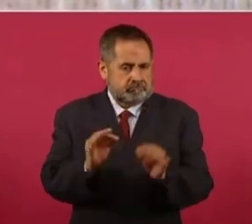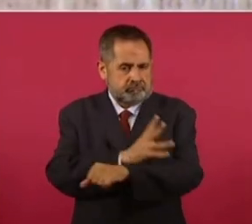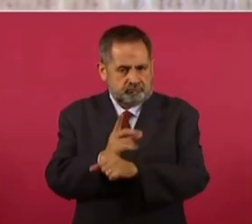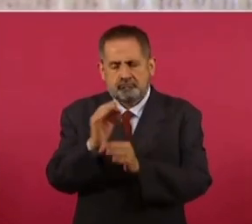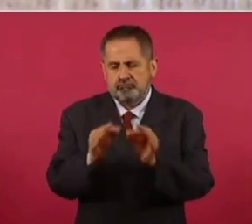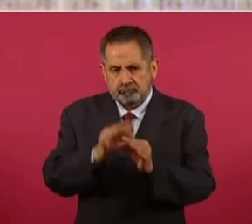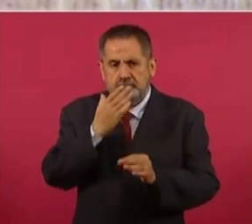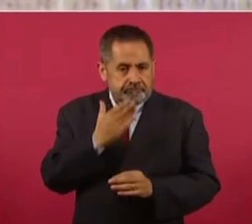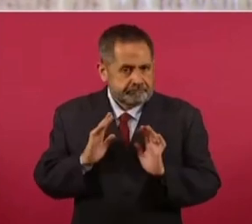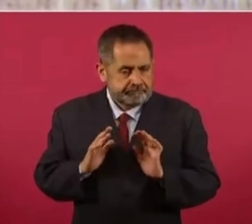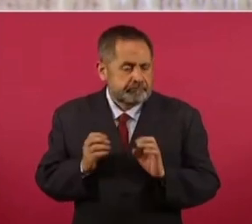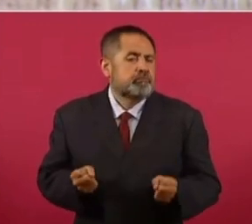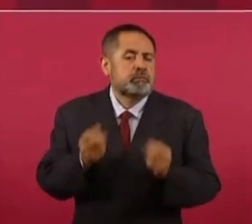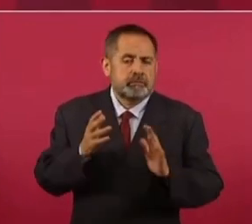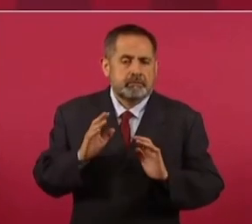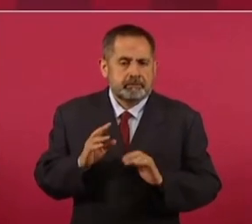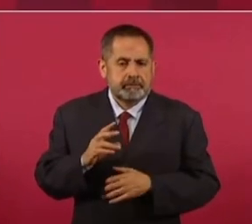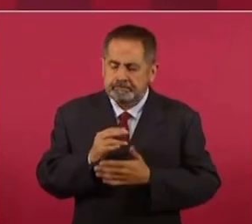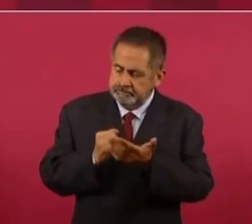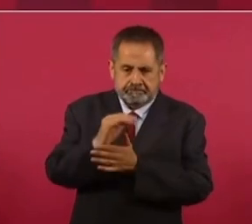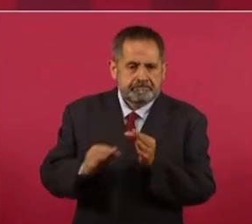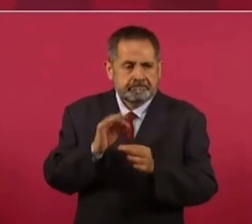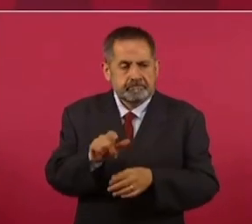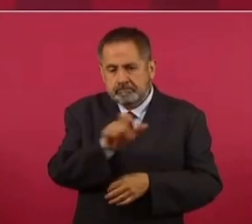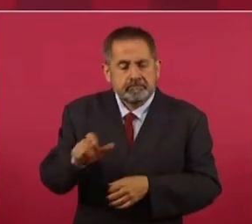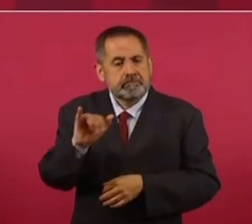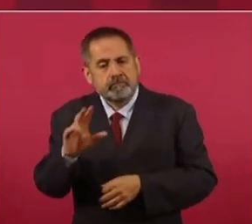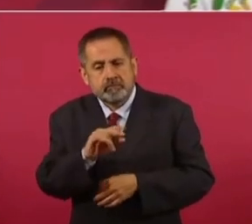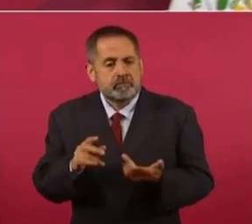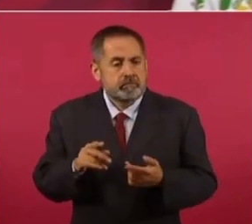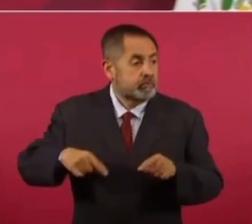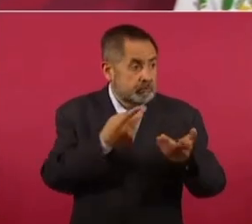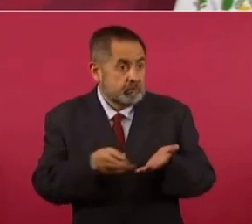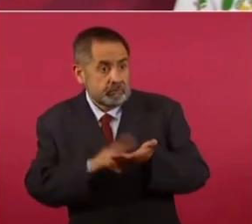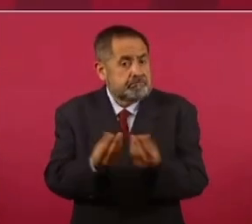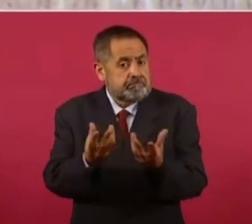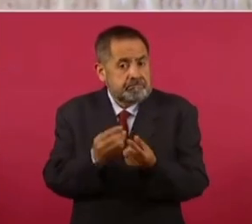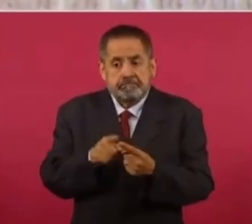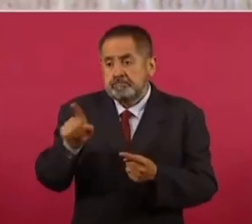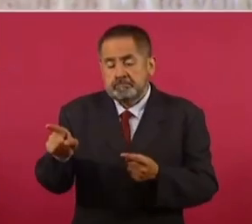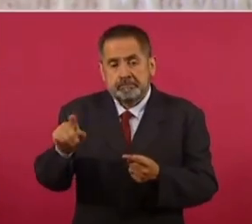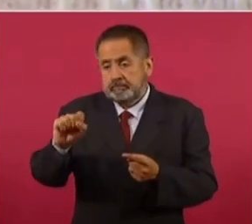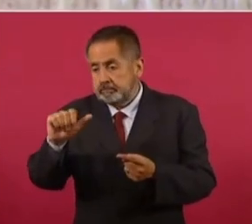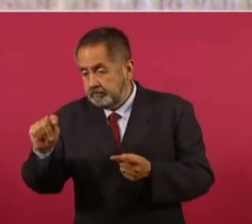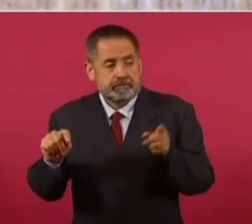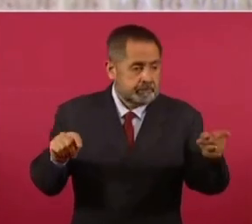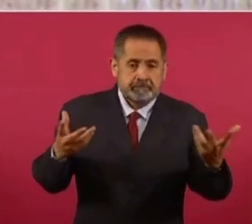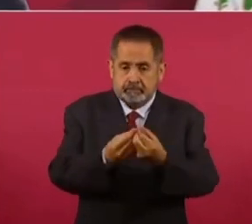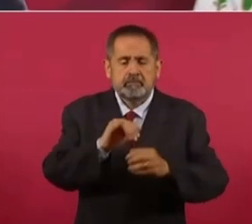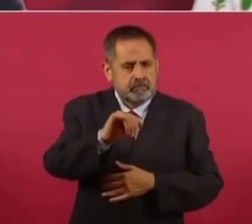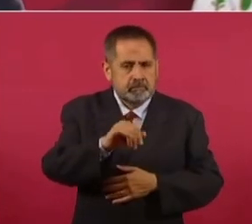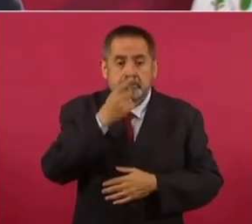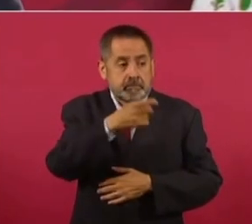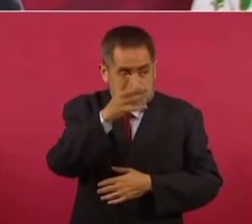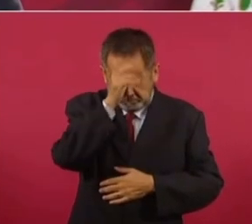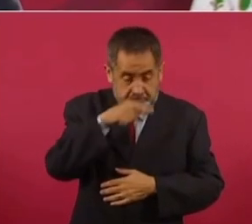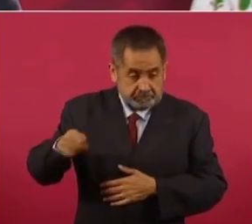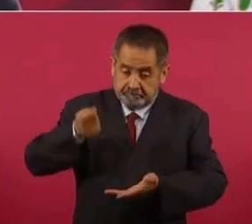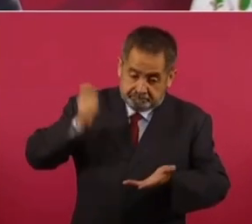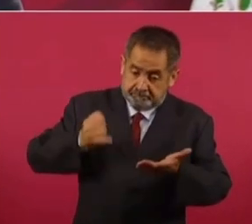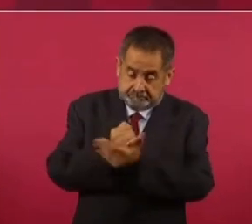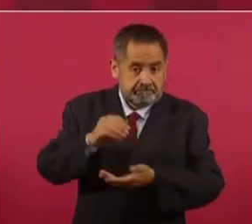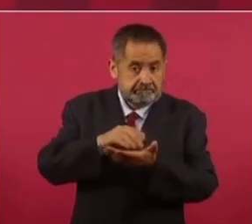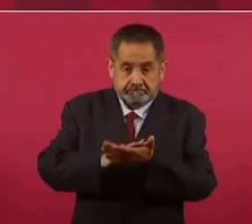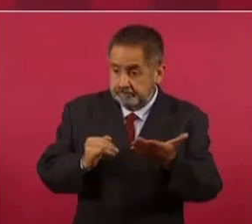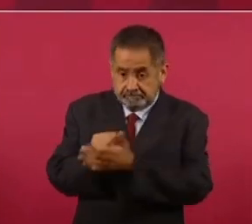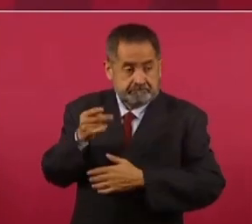acuerdo a la ley, se definiera si era un cobro doble o no. Pero el compromiso es que lo que resuelve esa comisión, que lo